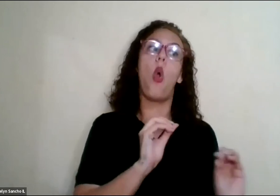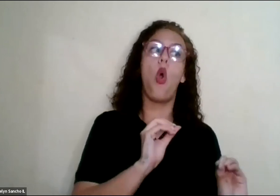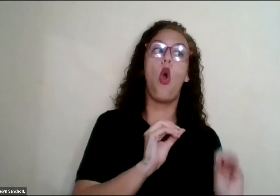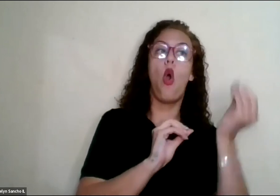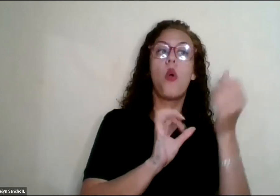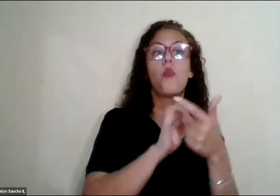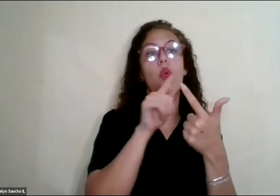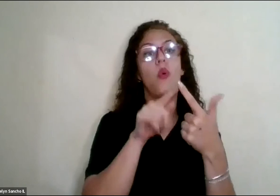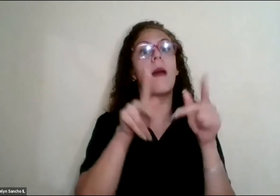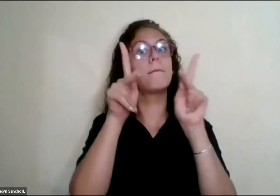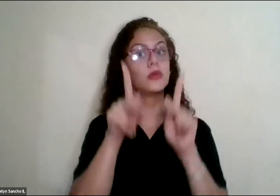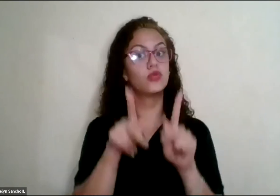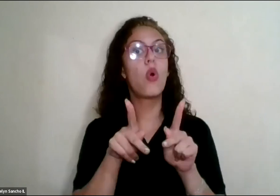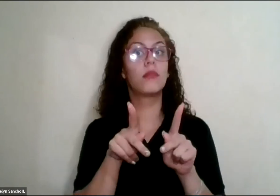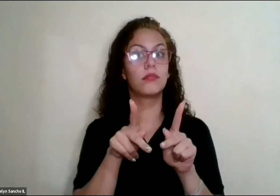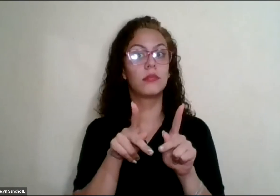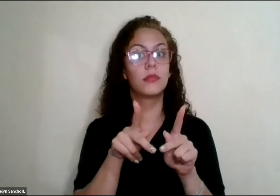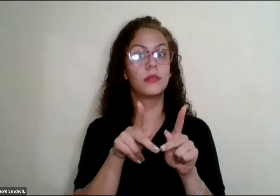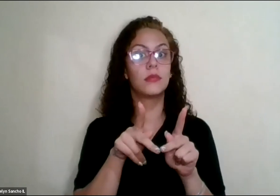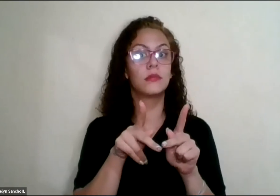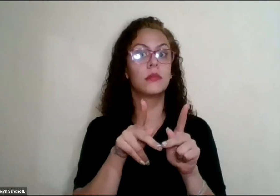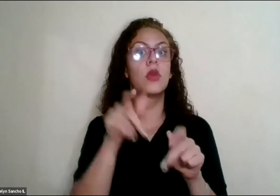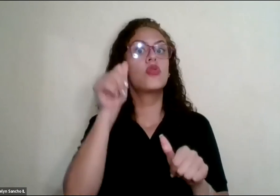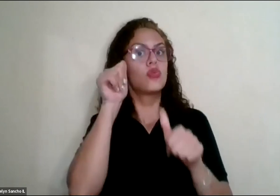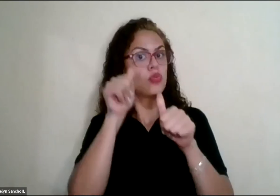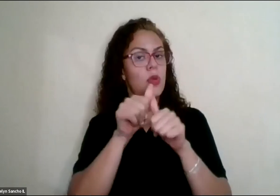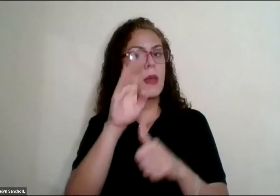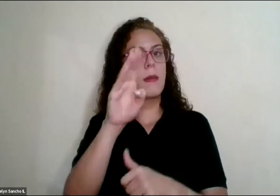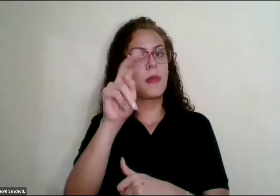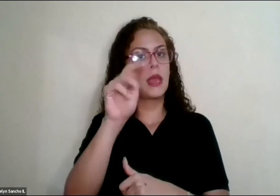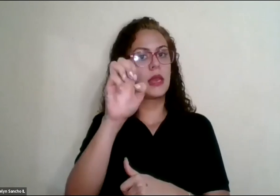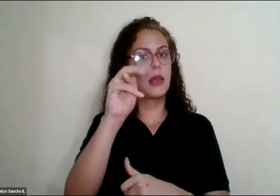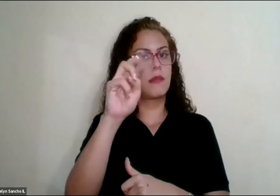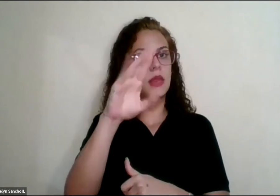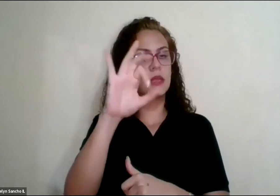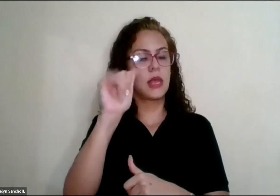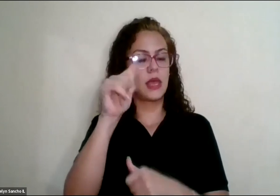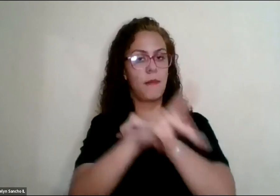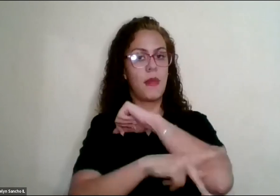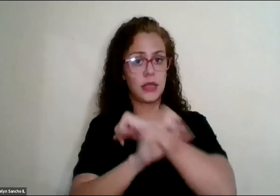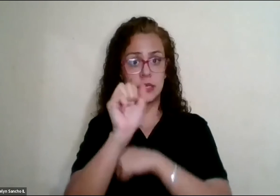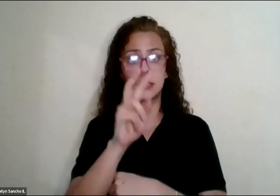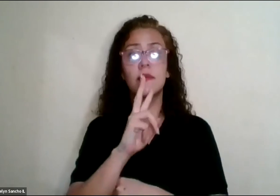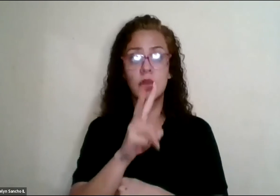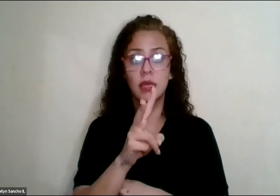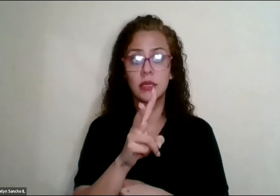una persona que es benemérita de la patria, creo, ¿verdad? ¿Es cierto?